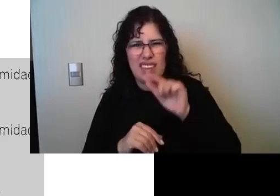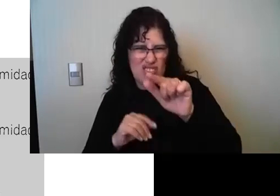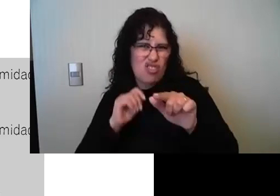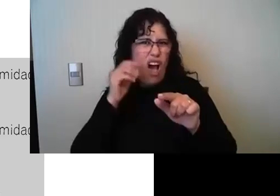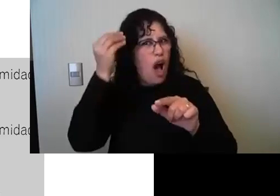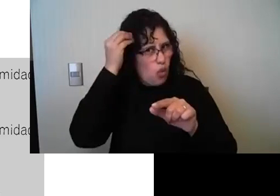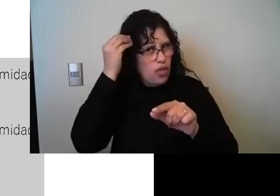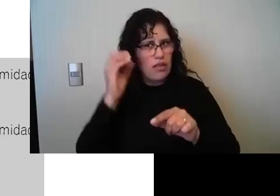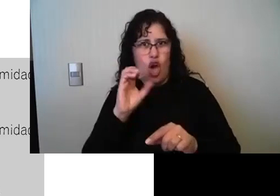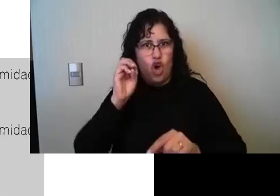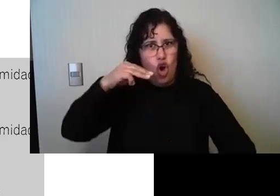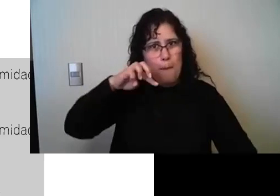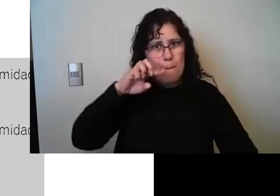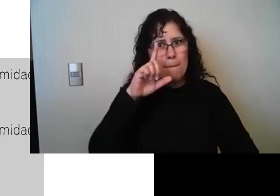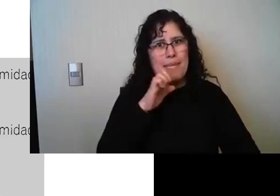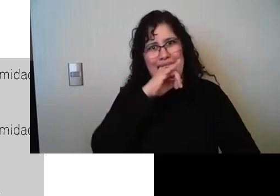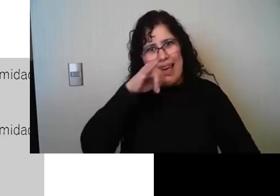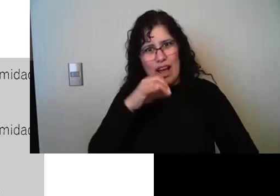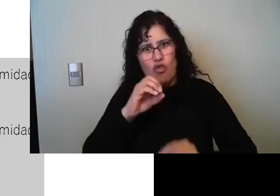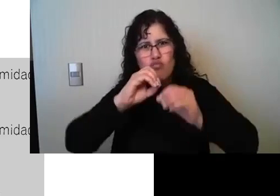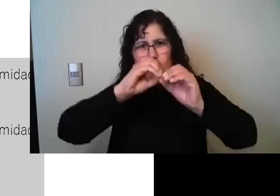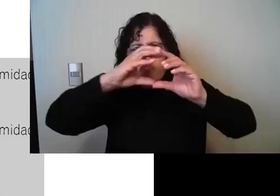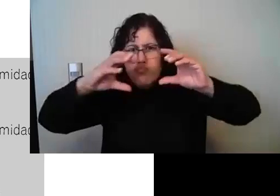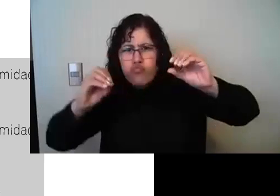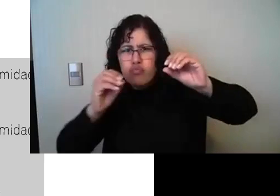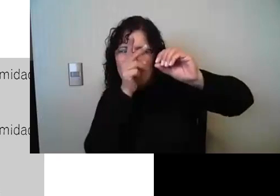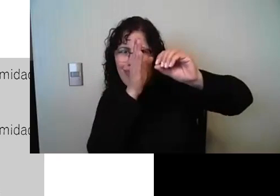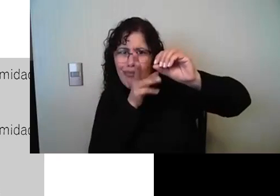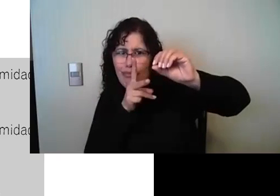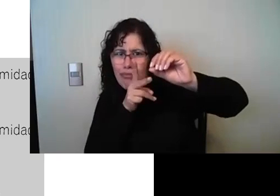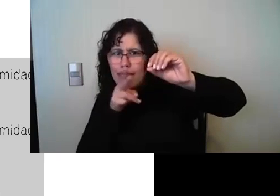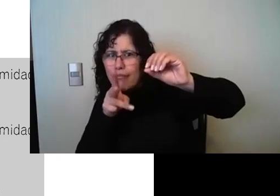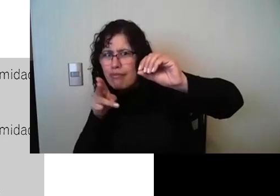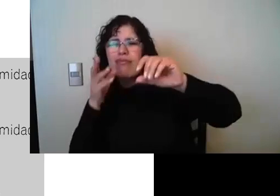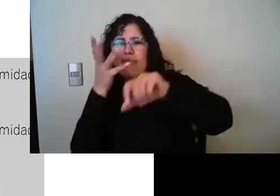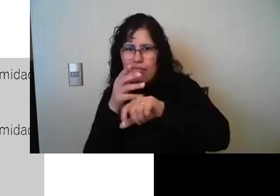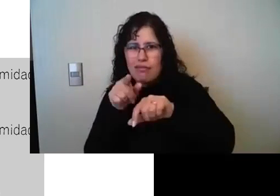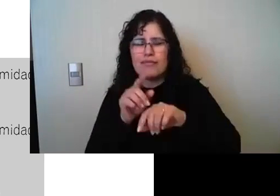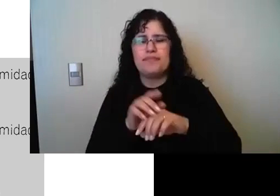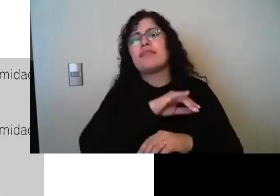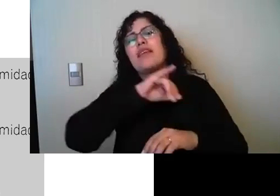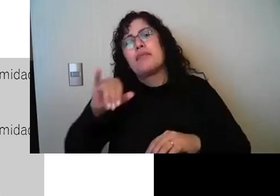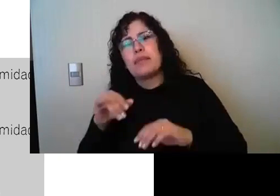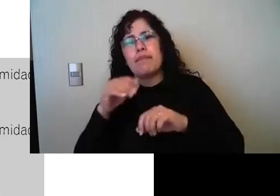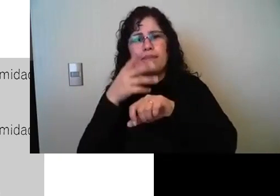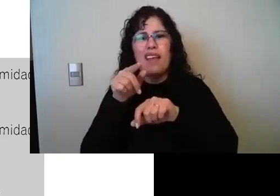Cápsula interna, corona radiada y la distribución hacia la corteza